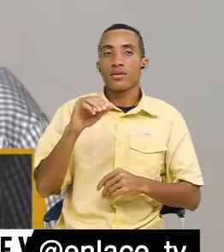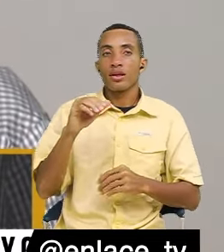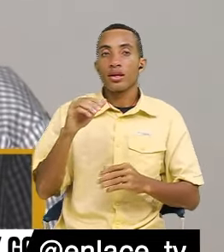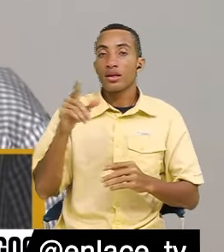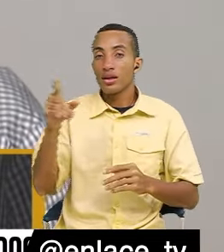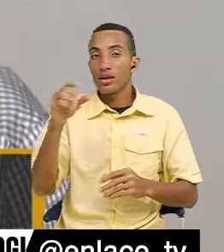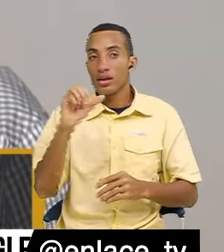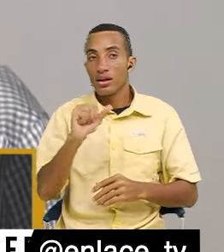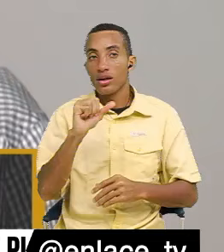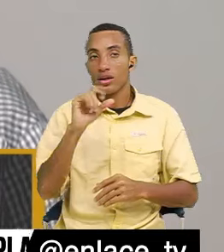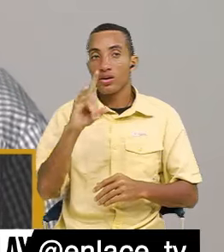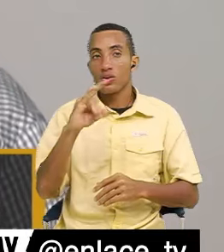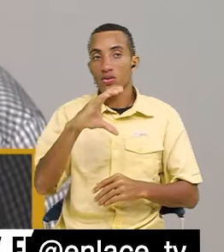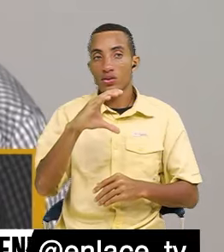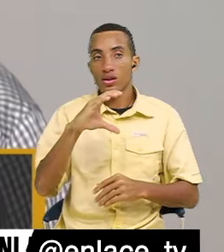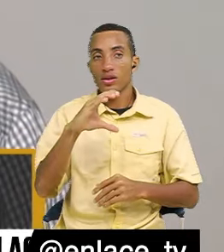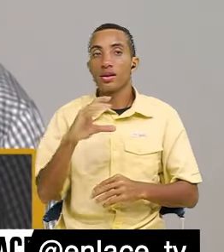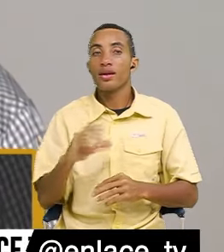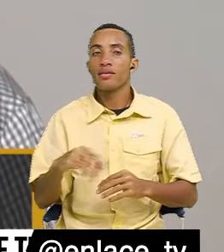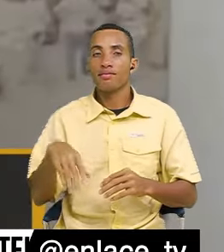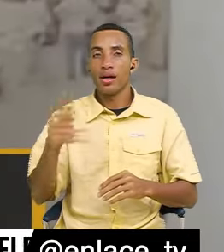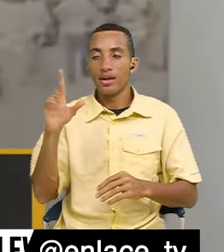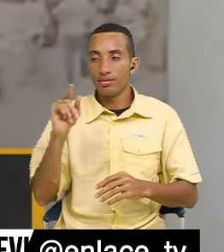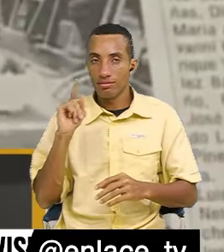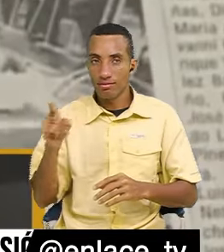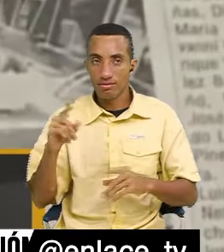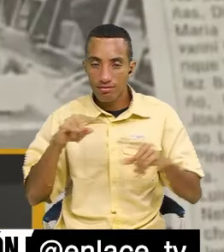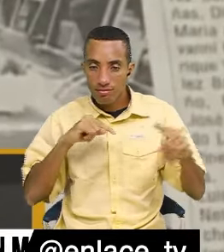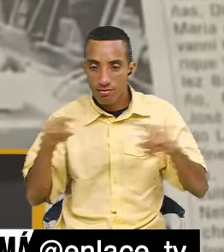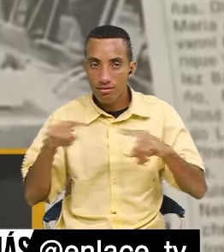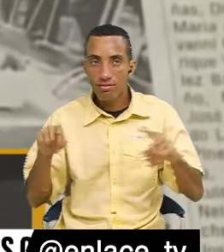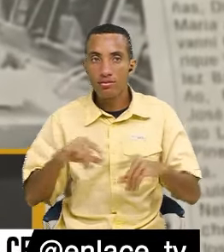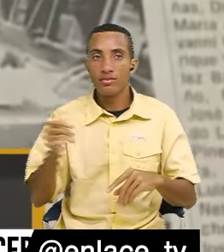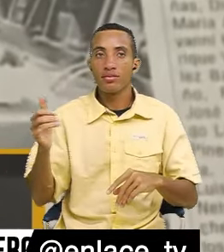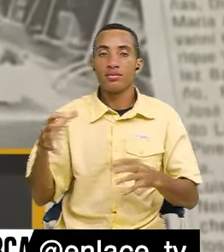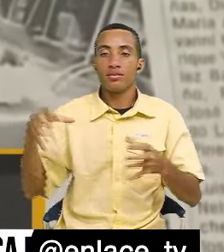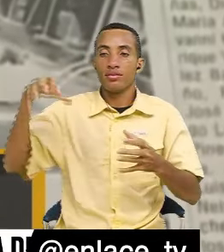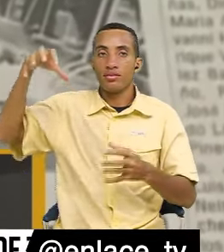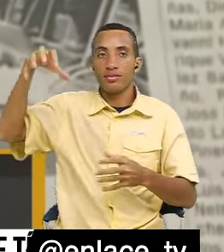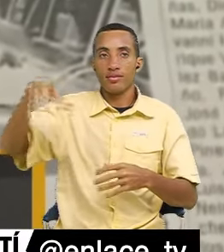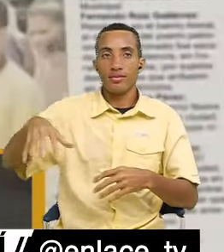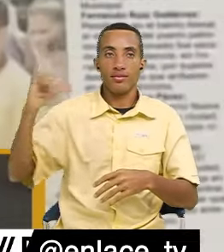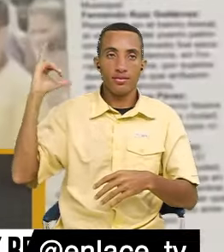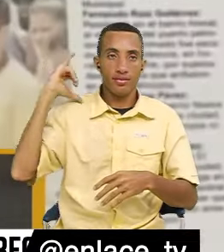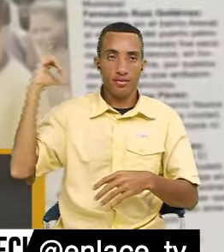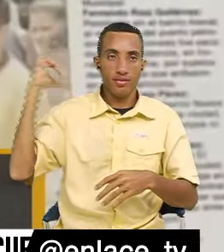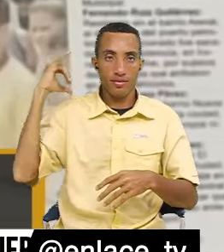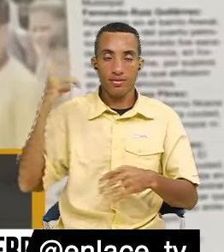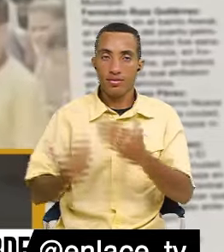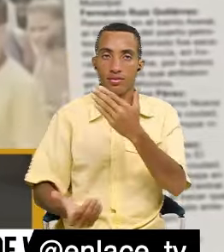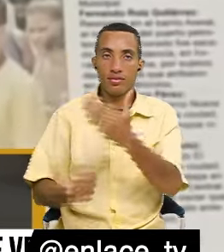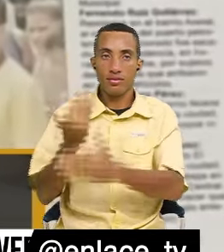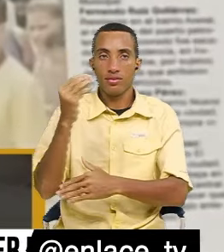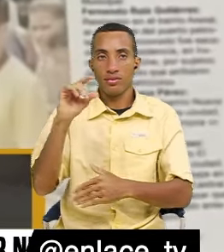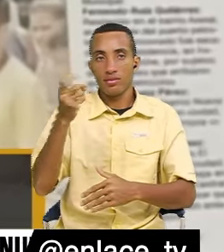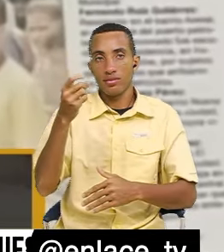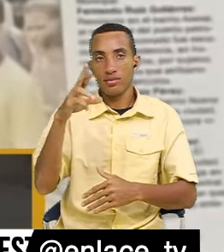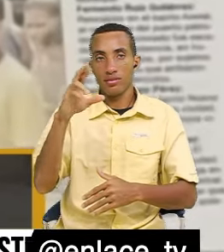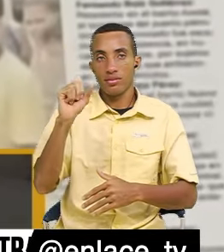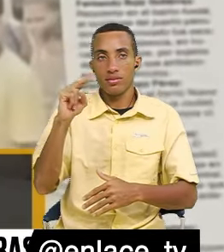AUSAIC, que dirigía Camilo Morantes, con el Batallón Nueva Granada, con el 45 Héroes de Majagual, con la